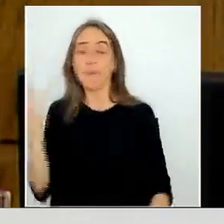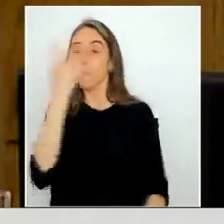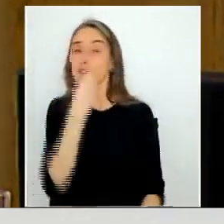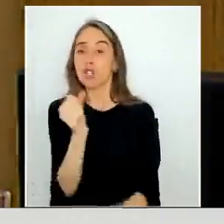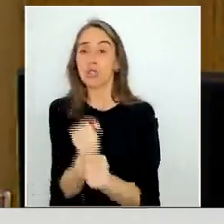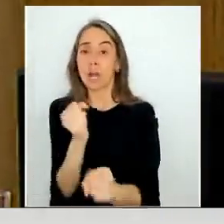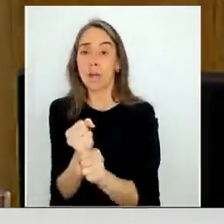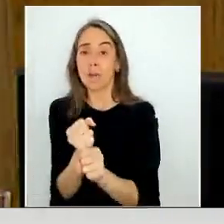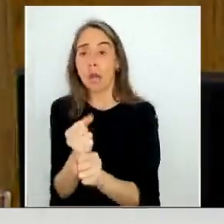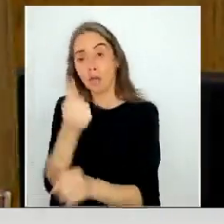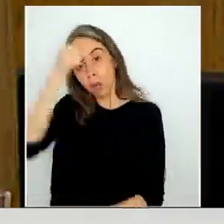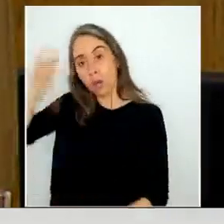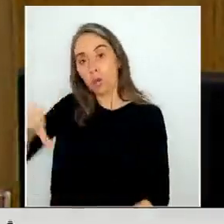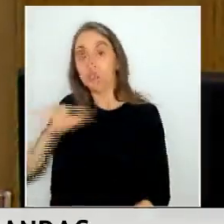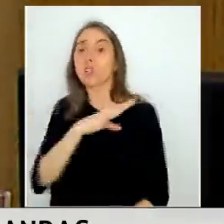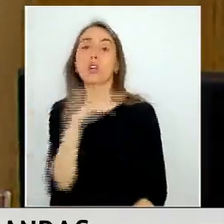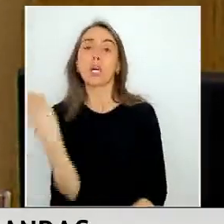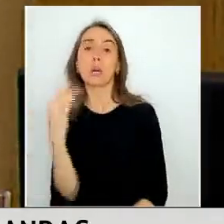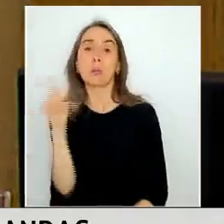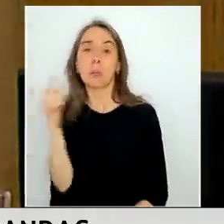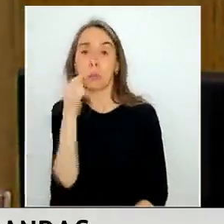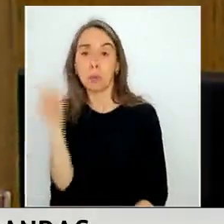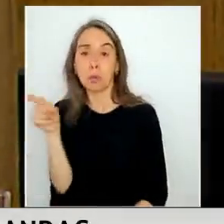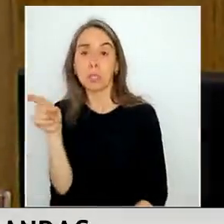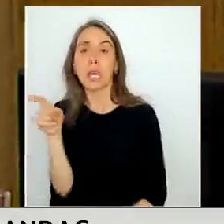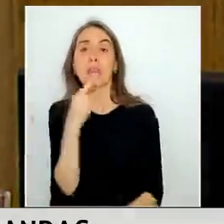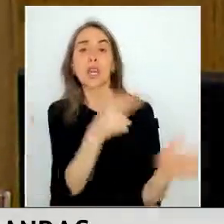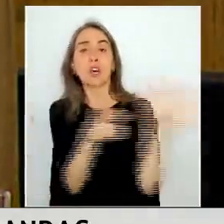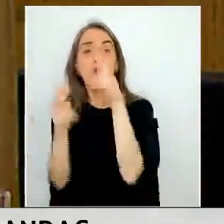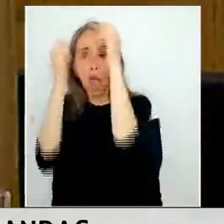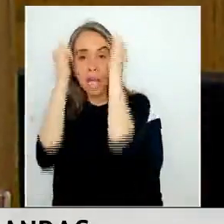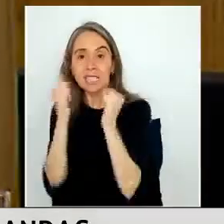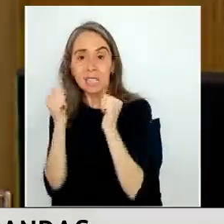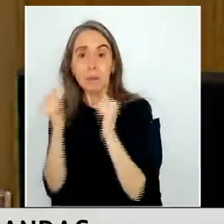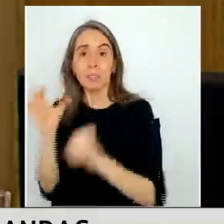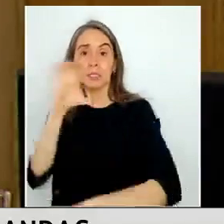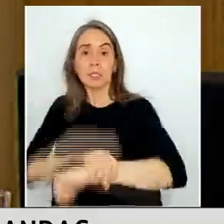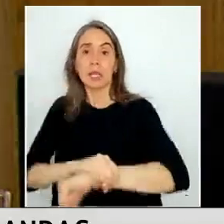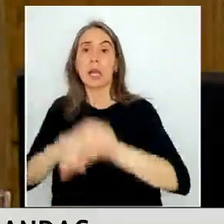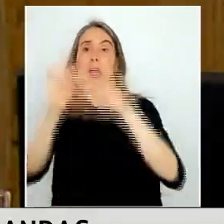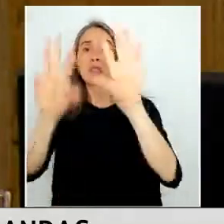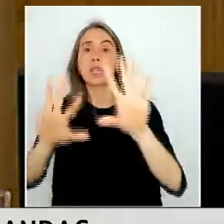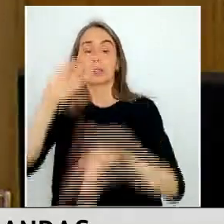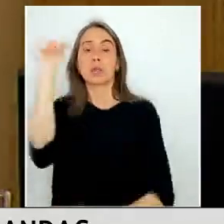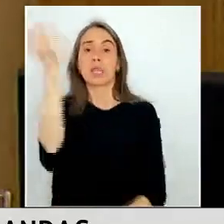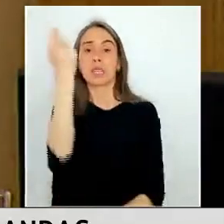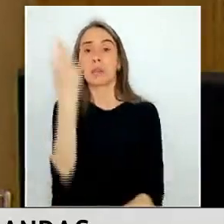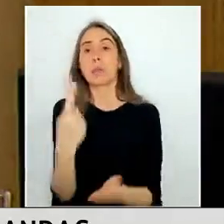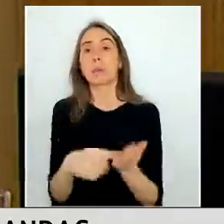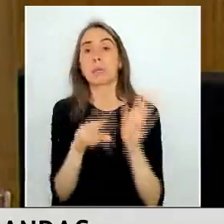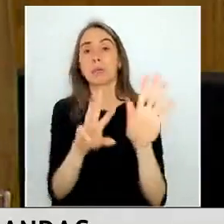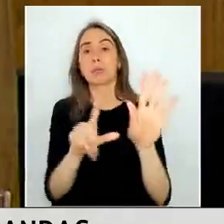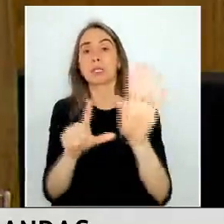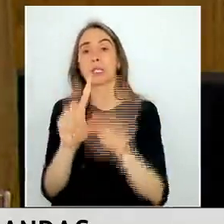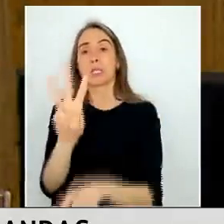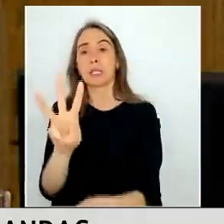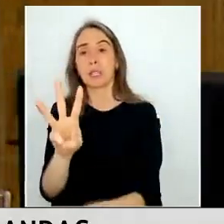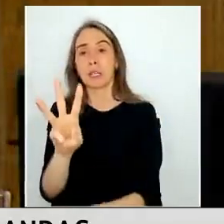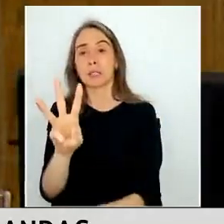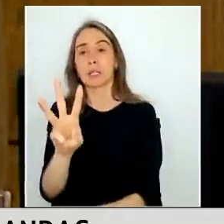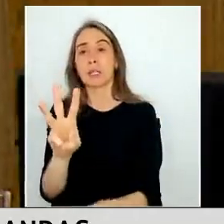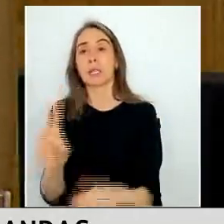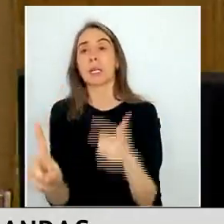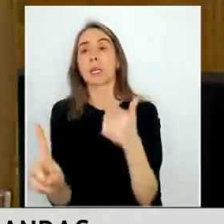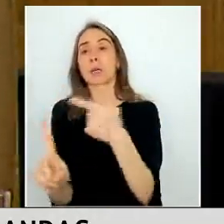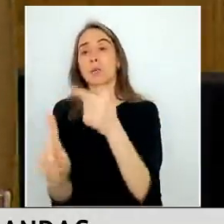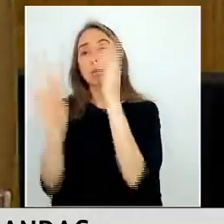muerte considerando un extremista fue detenido el 19 de septiembre de 1973 y asesinado el 16 de